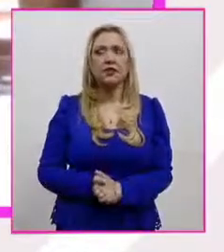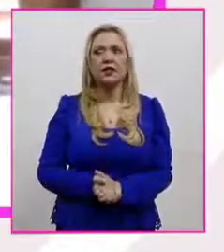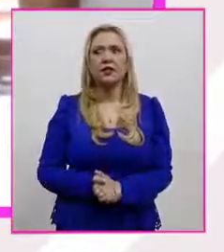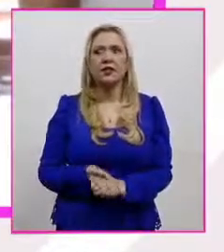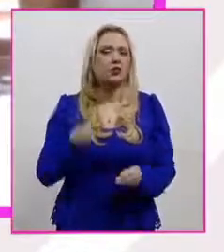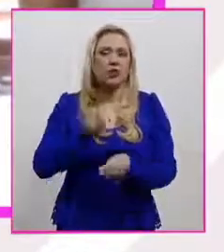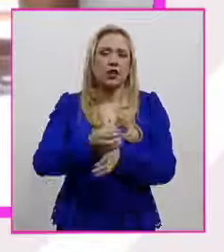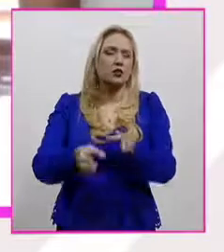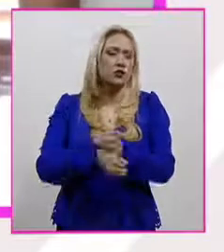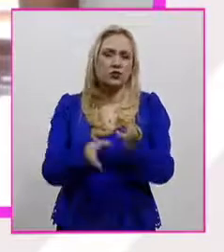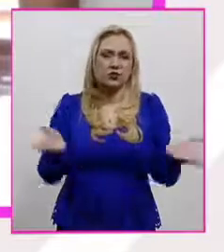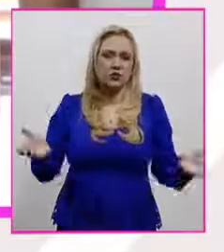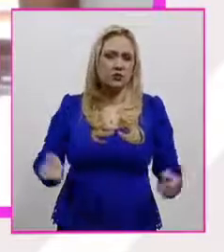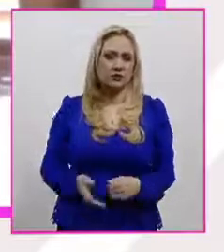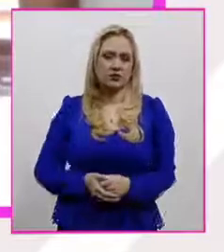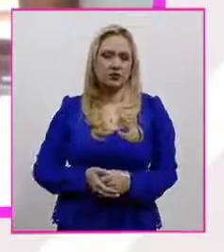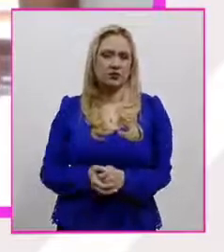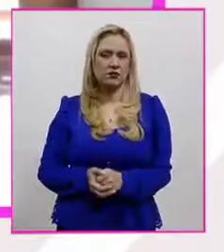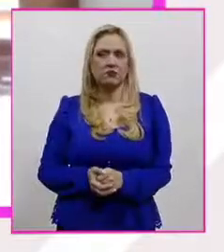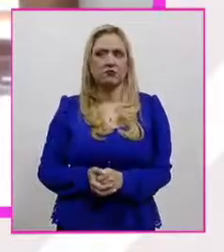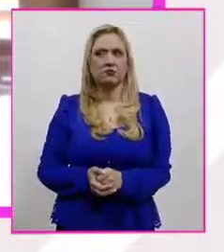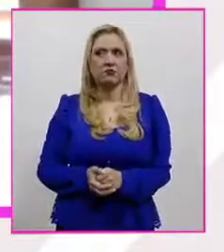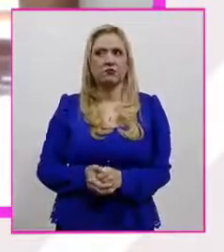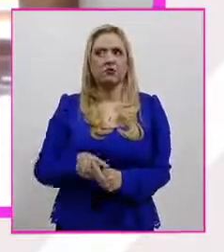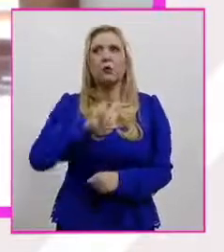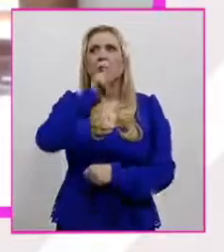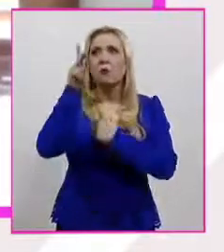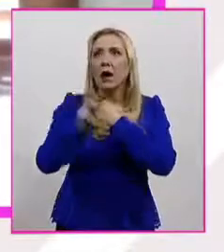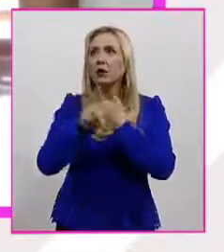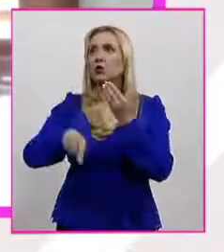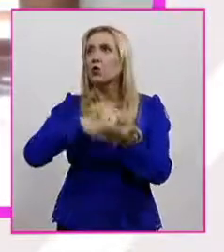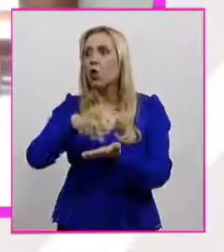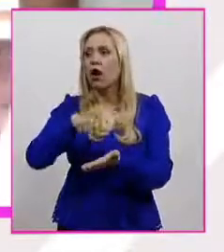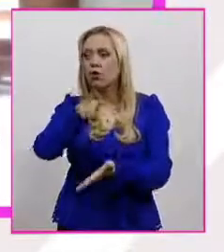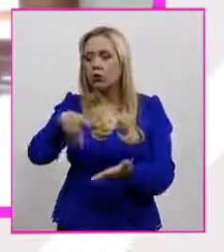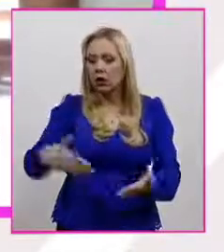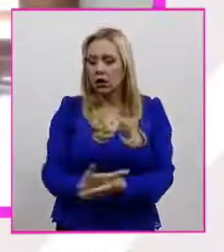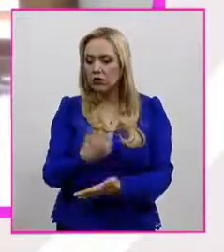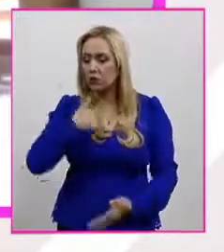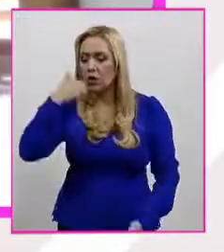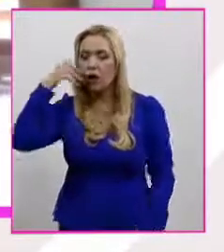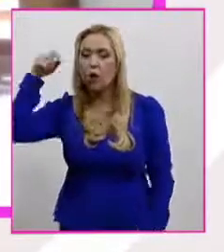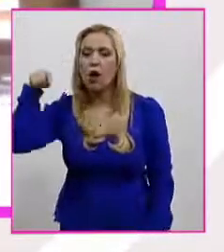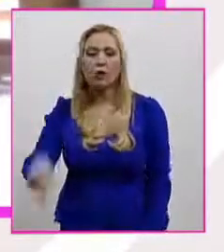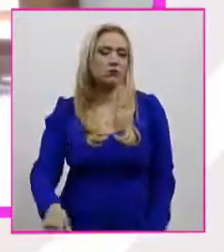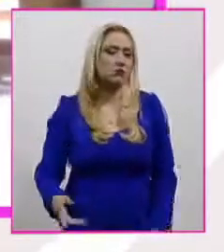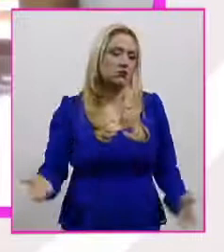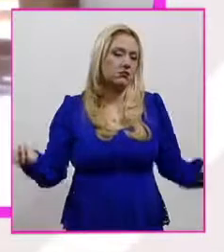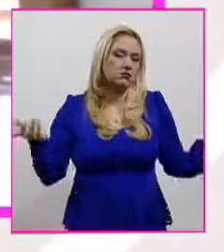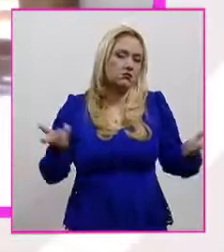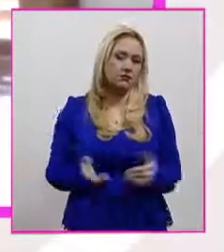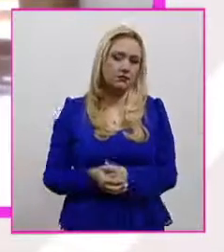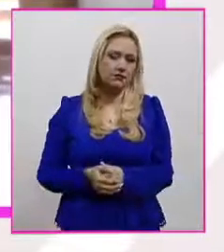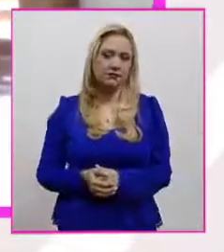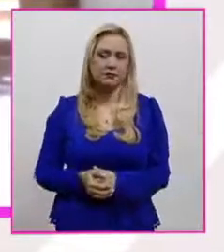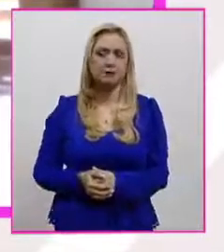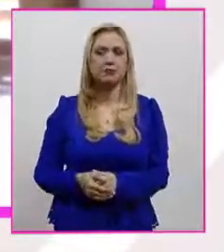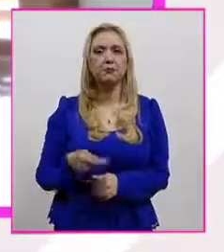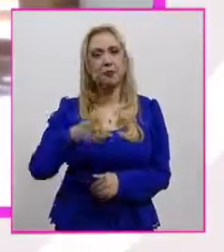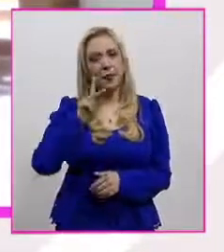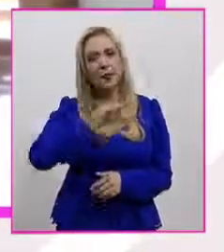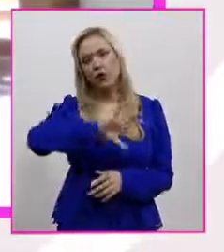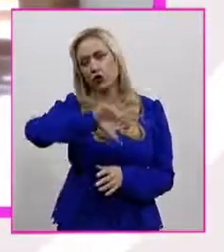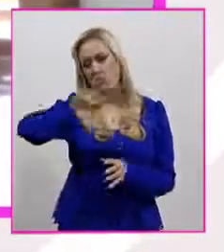infinidad de cosas, ¿no? No, ni siquiera el país, el lugar, la nacionalidad, nada de eso. Pero todo eso nos va a configurar